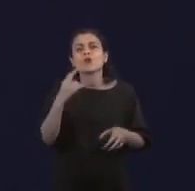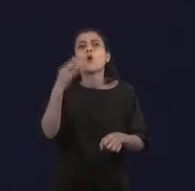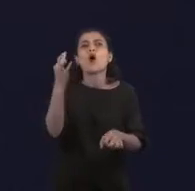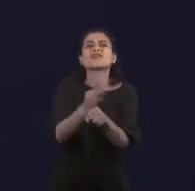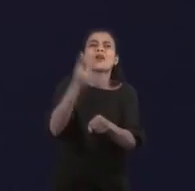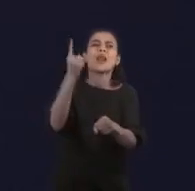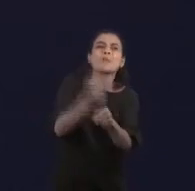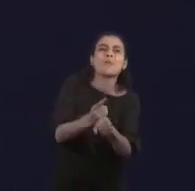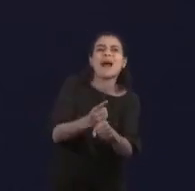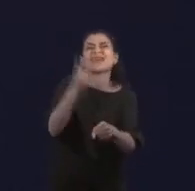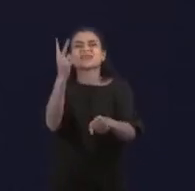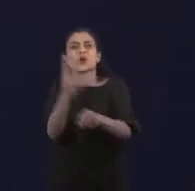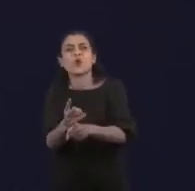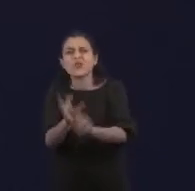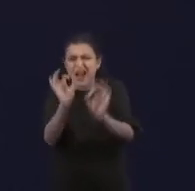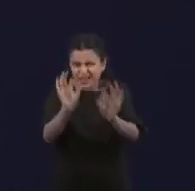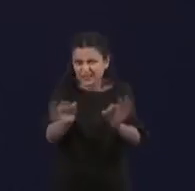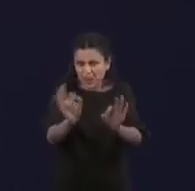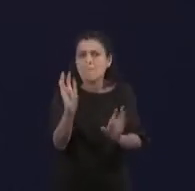primaria y la secundaria, digamos,